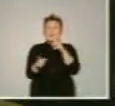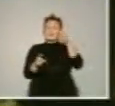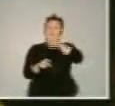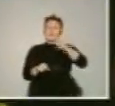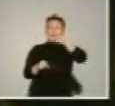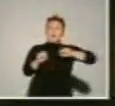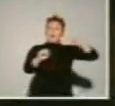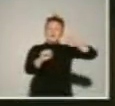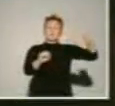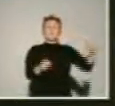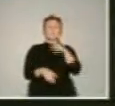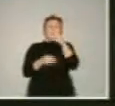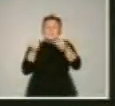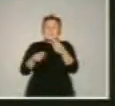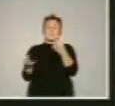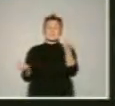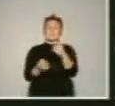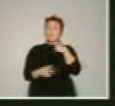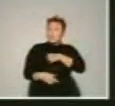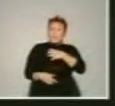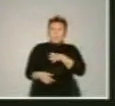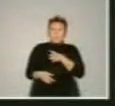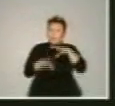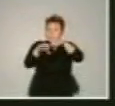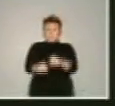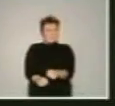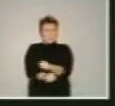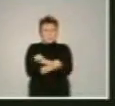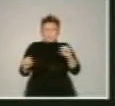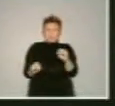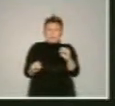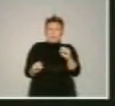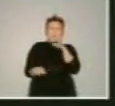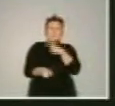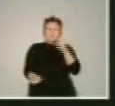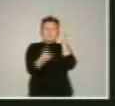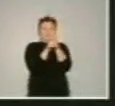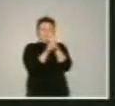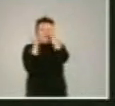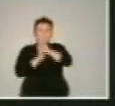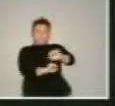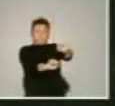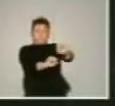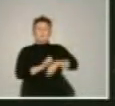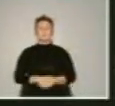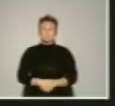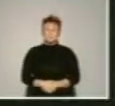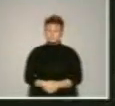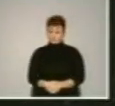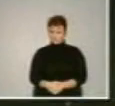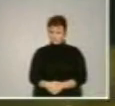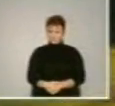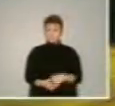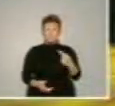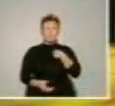su artillería y entre los 91 cañones de los castillos de Paso Alto y San Cristóbal, uno